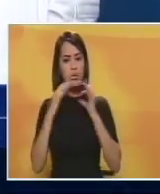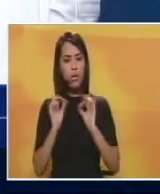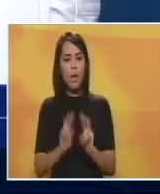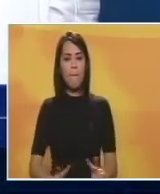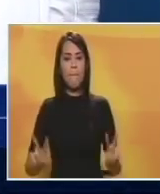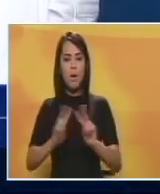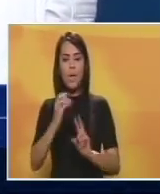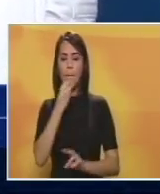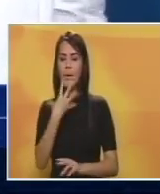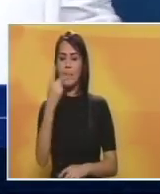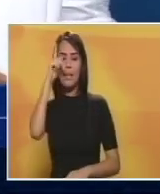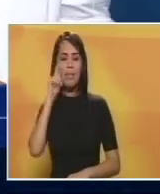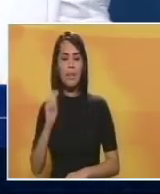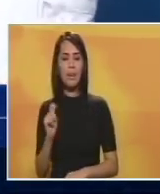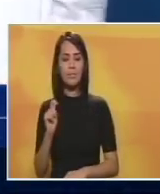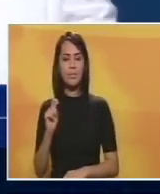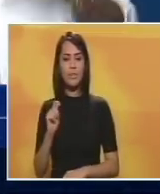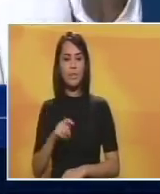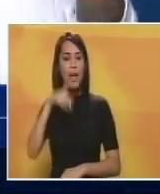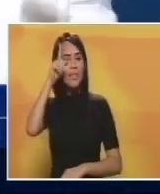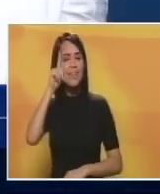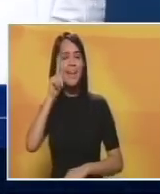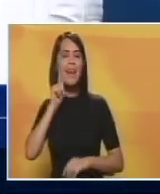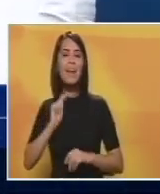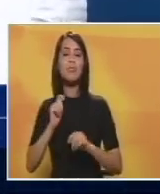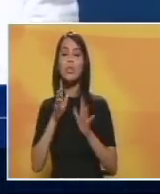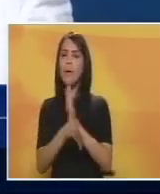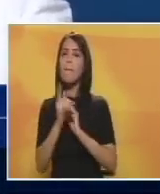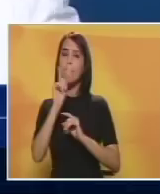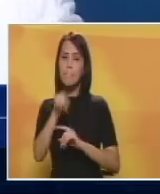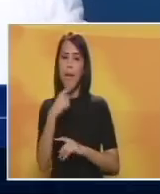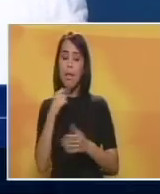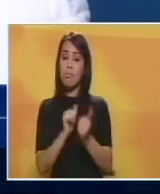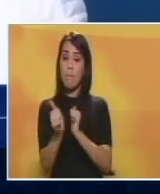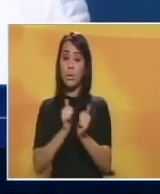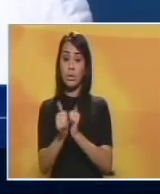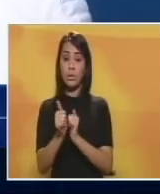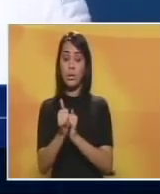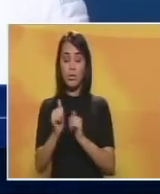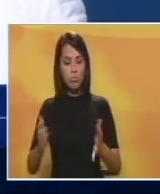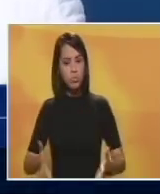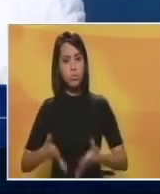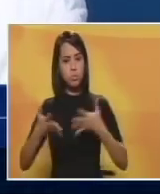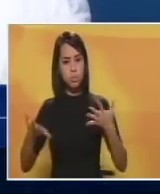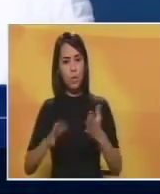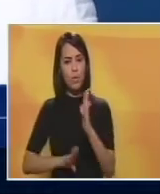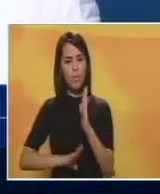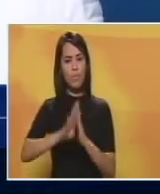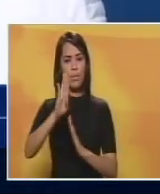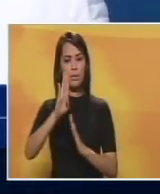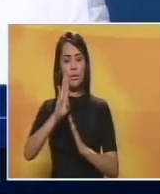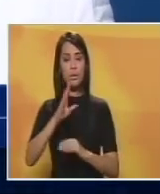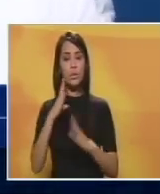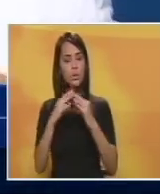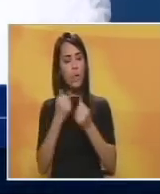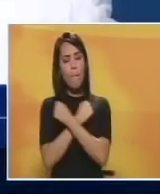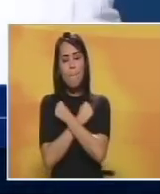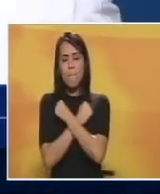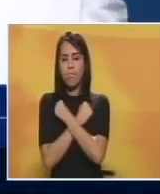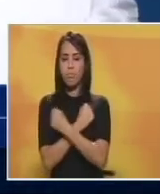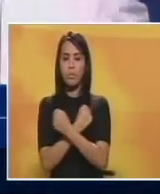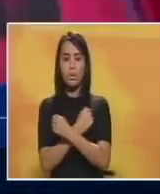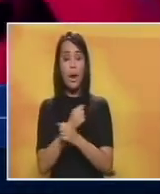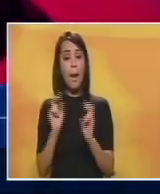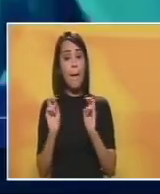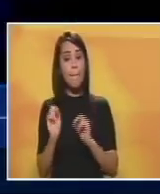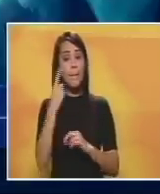nuestra belleza, nuestros talentos, pronto quizás nuestros deportistas, ¿no? La idea es impulsarlo de todas las formas y lo estamos haciendo con todo el amor. Este es el primer